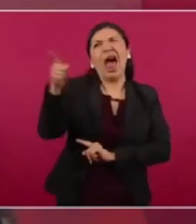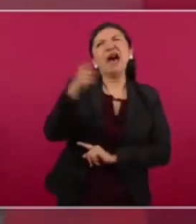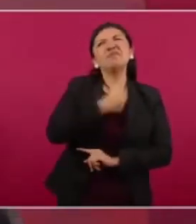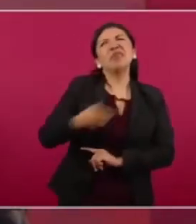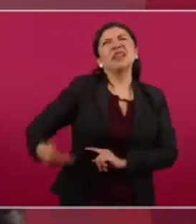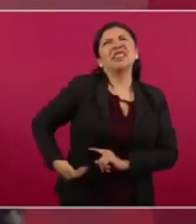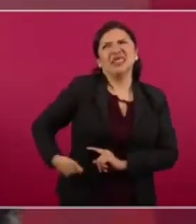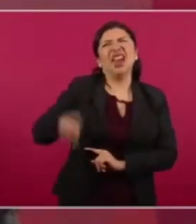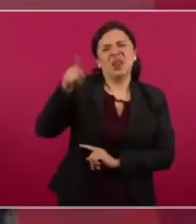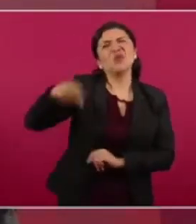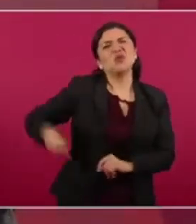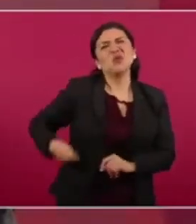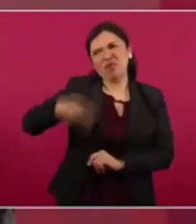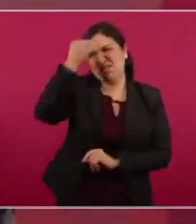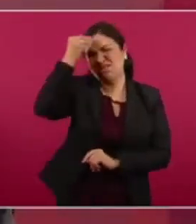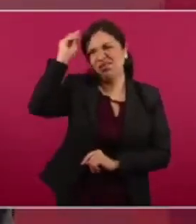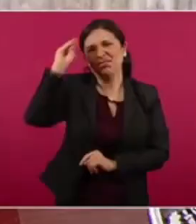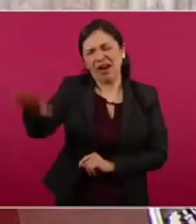absurdo.